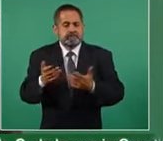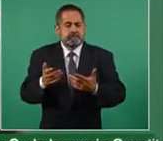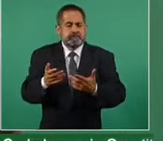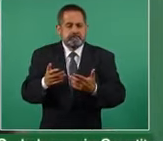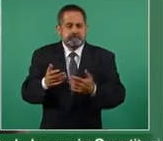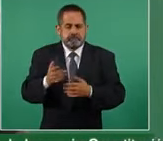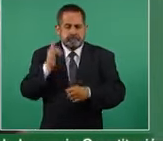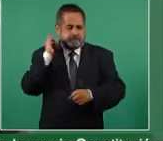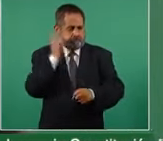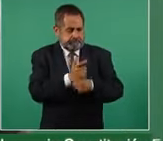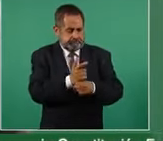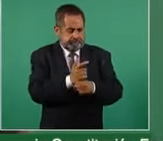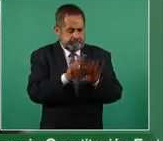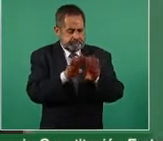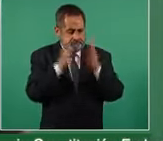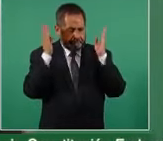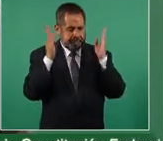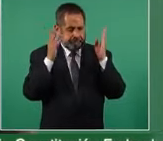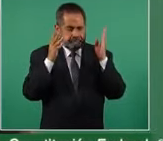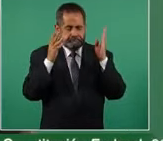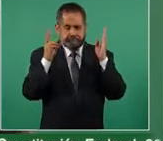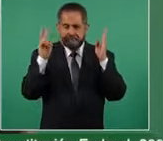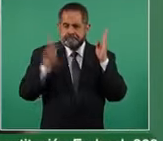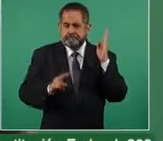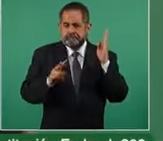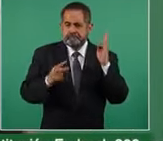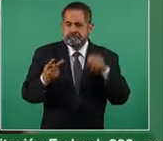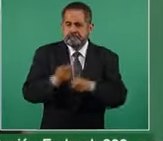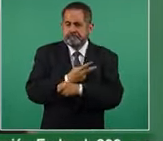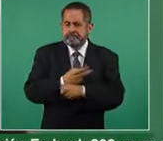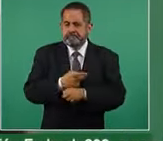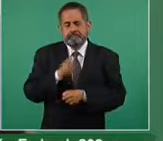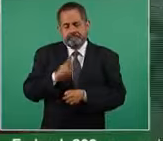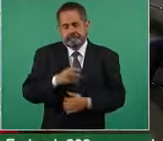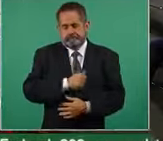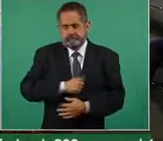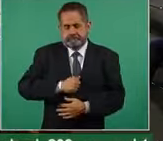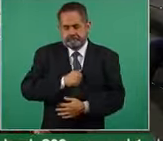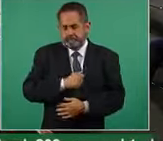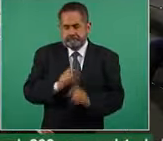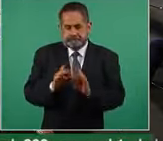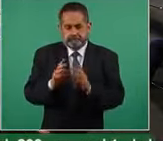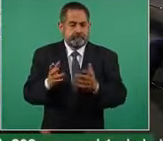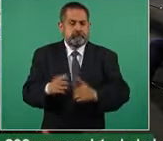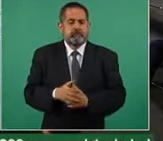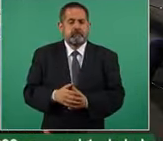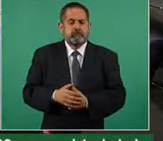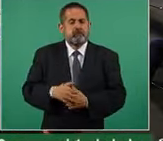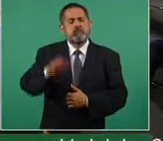la verdad sobre estos lamentables hechos. Este testigo, presidente, sería,